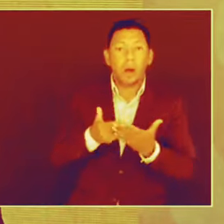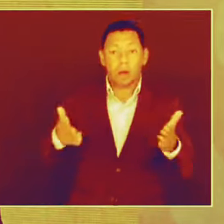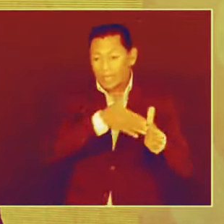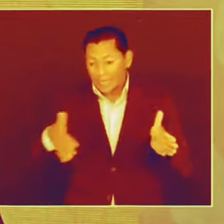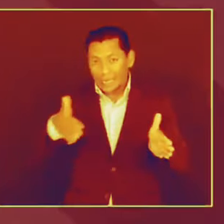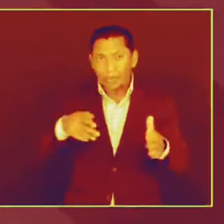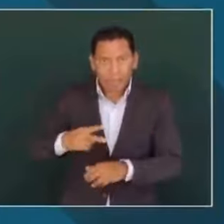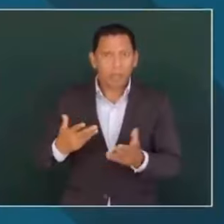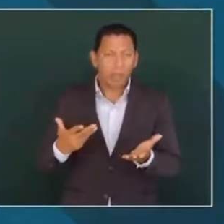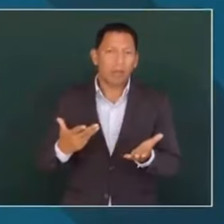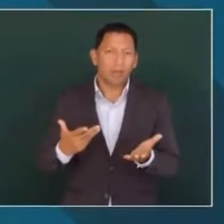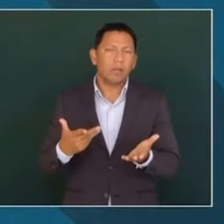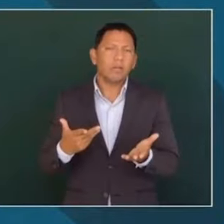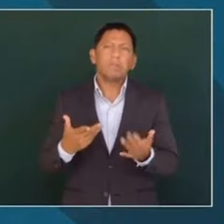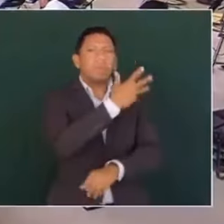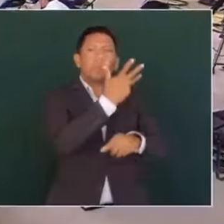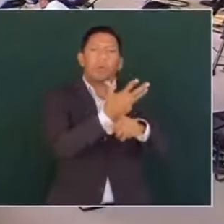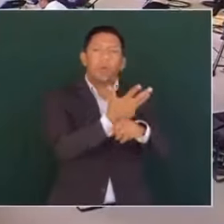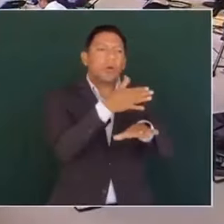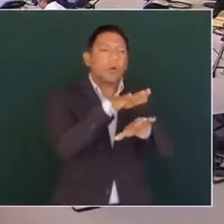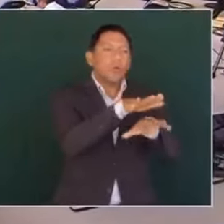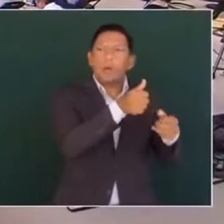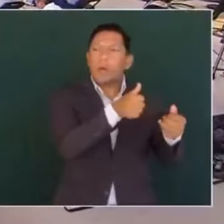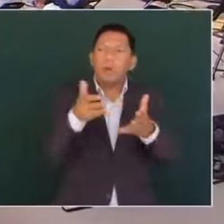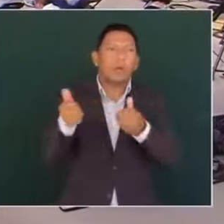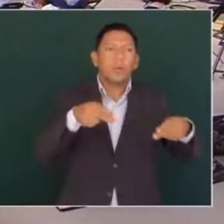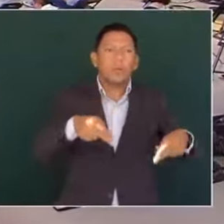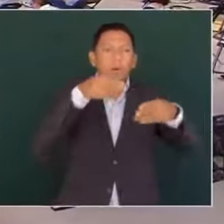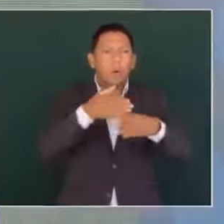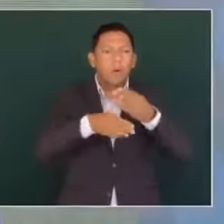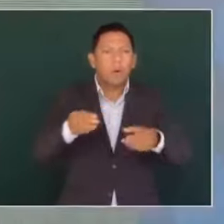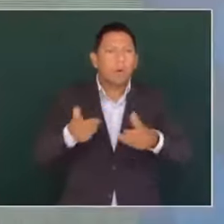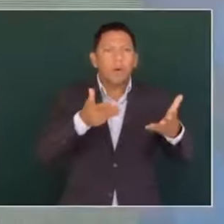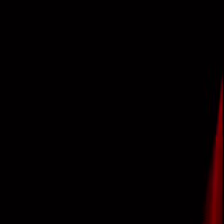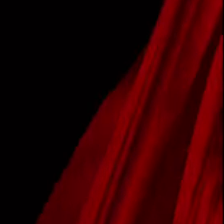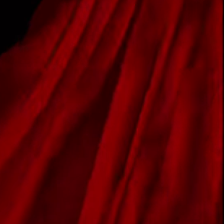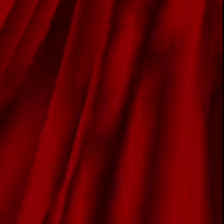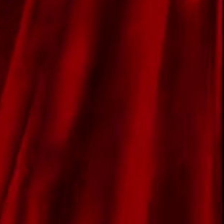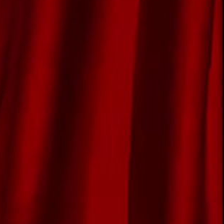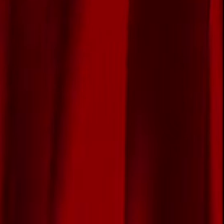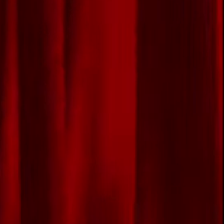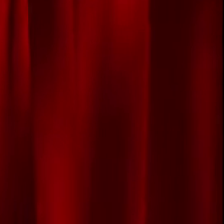precisamente, que son las elecciones en México. Es lo mismo del acero. Ahora, qué casualidad.